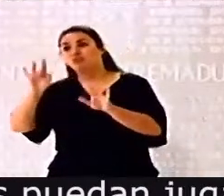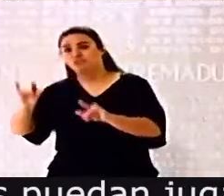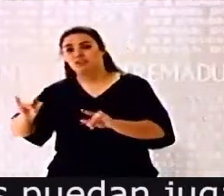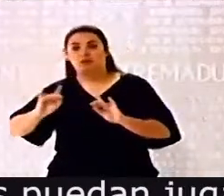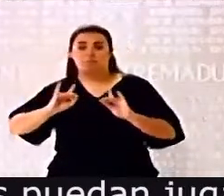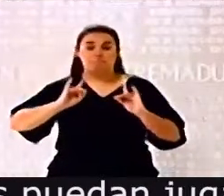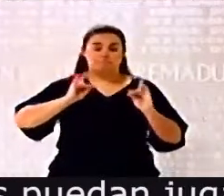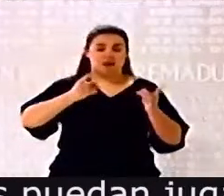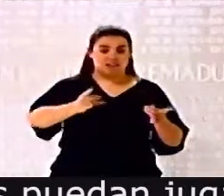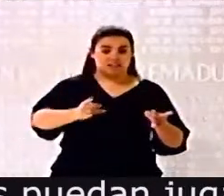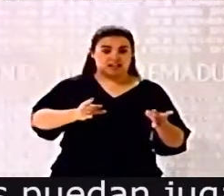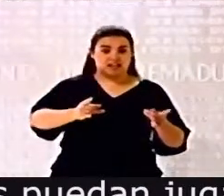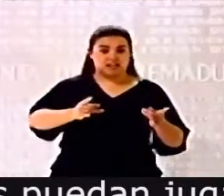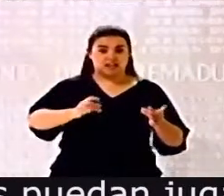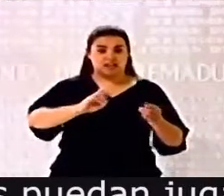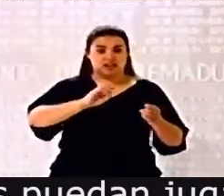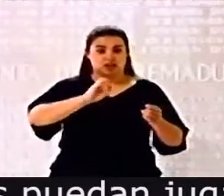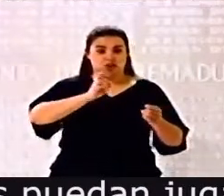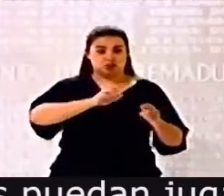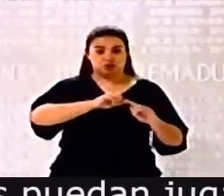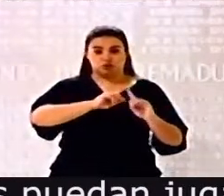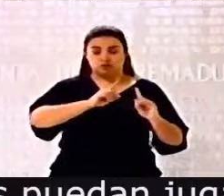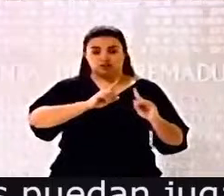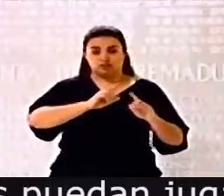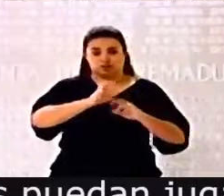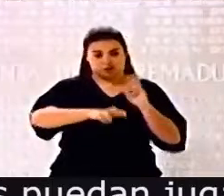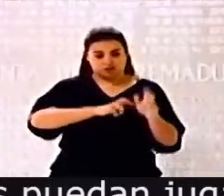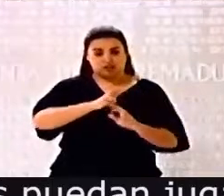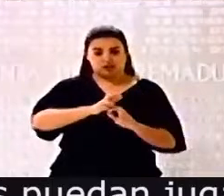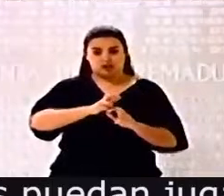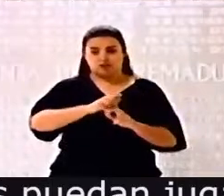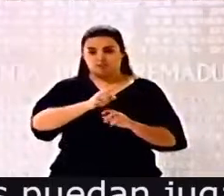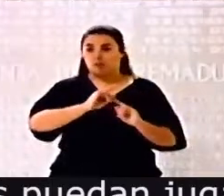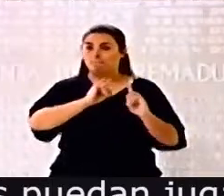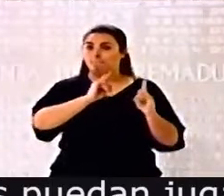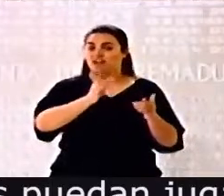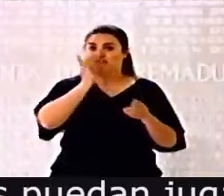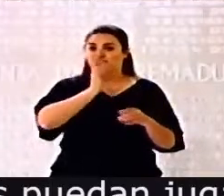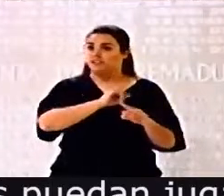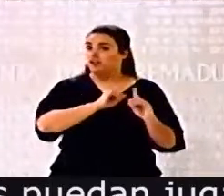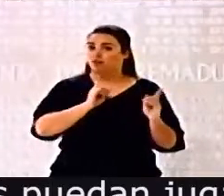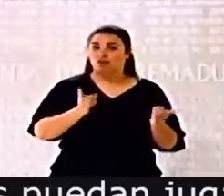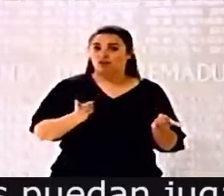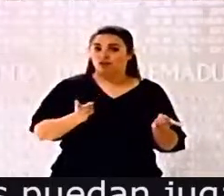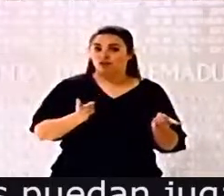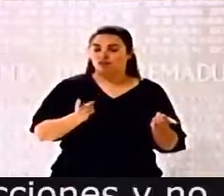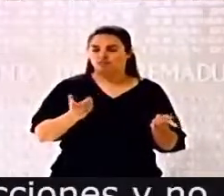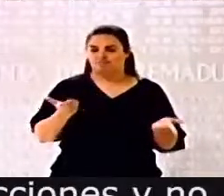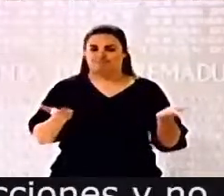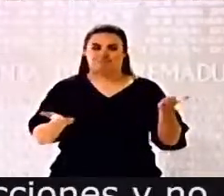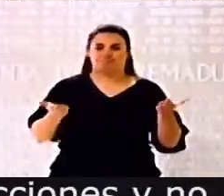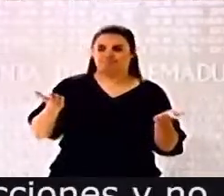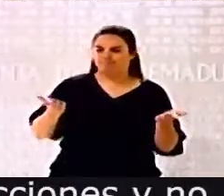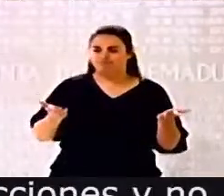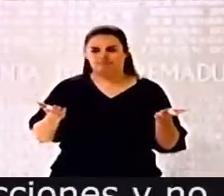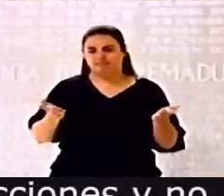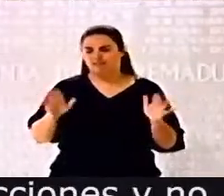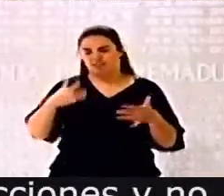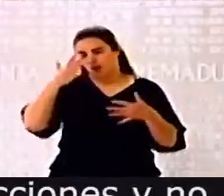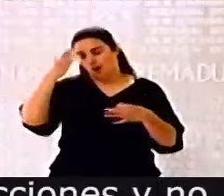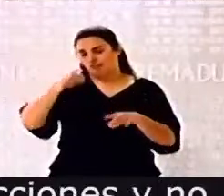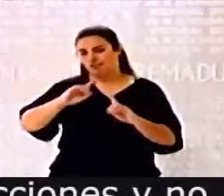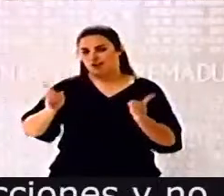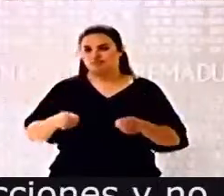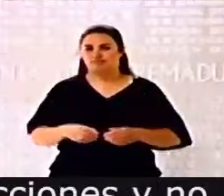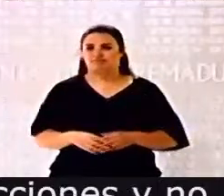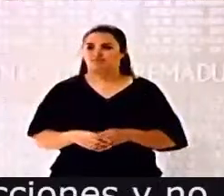y parques de atracciones y no permitir que los parques infantiles de las ciudades se puedan utilizar sería un sinsentido.